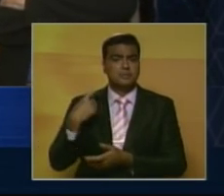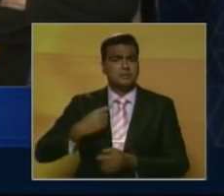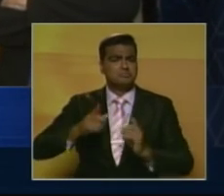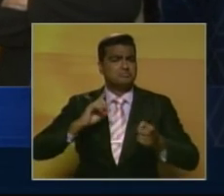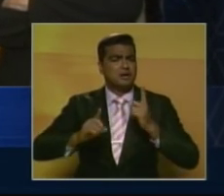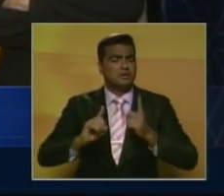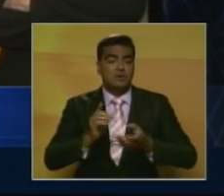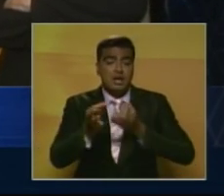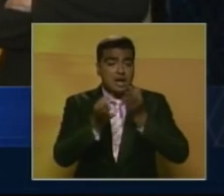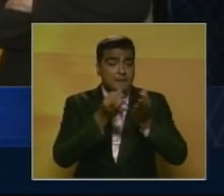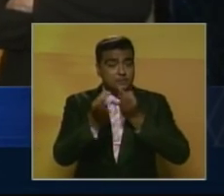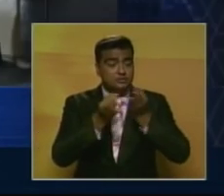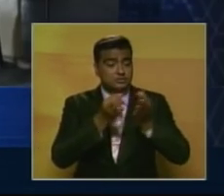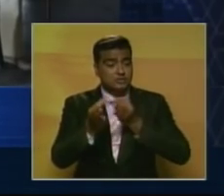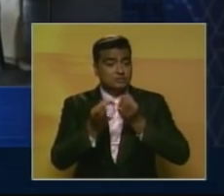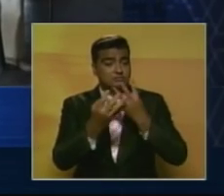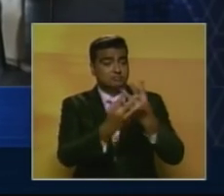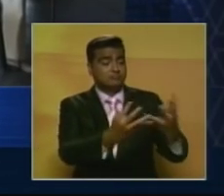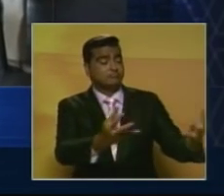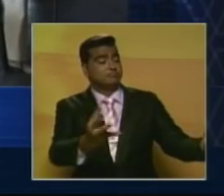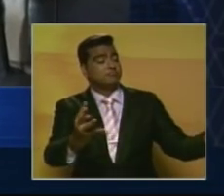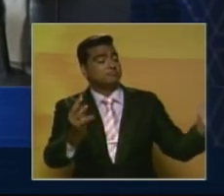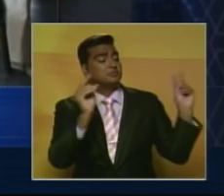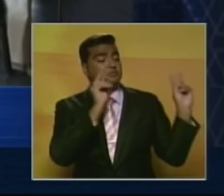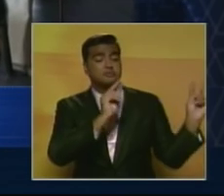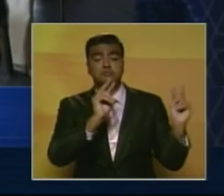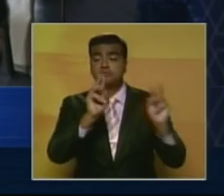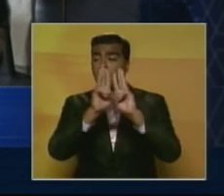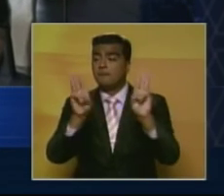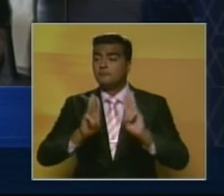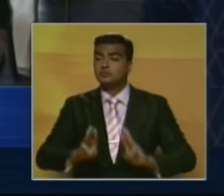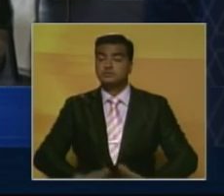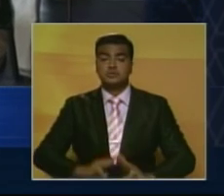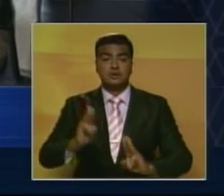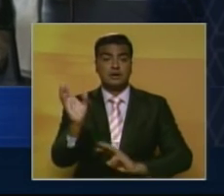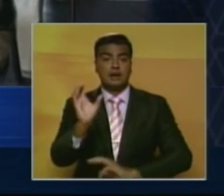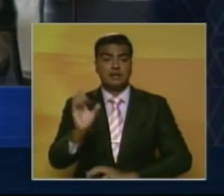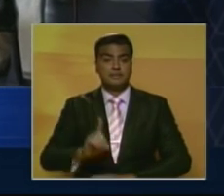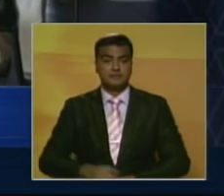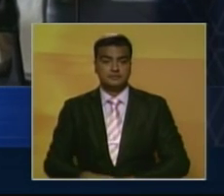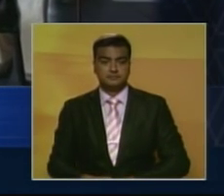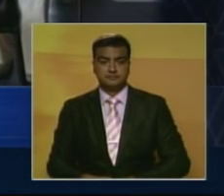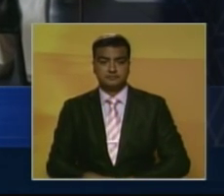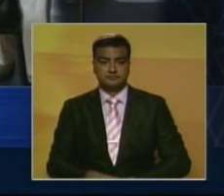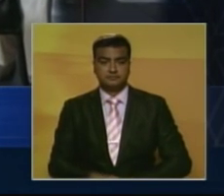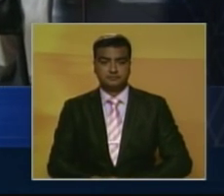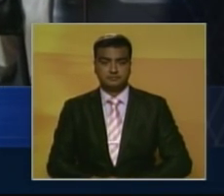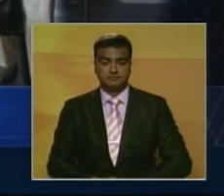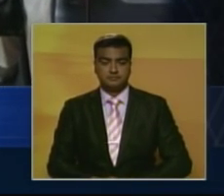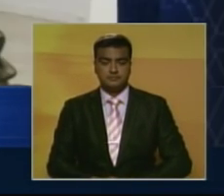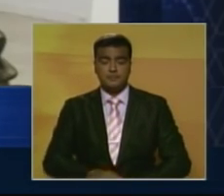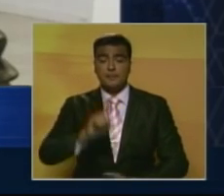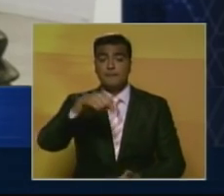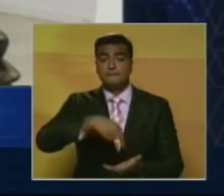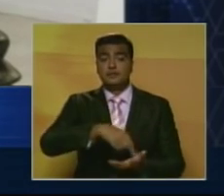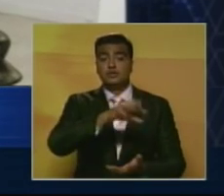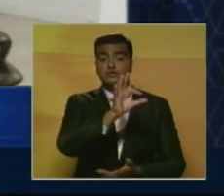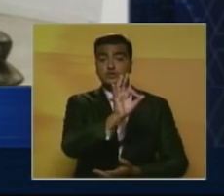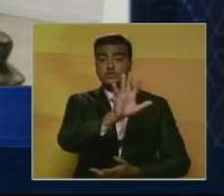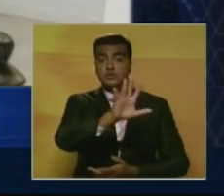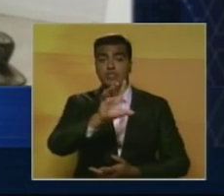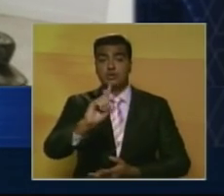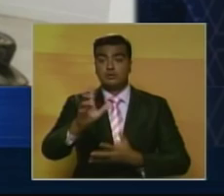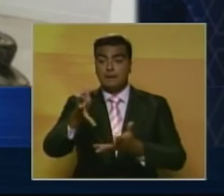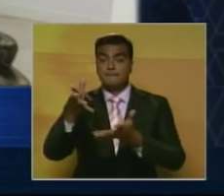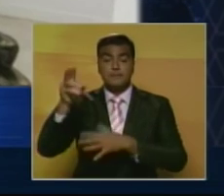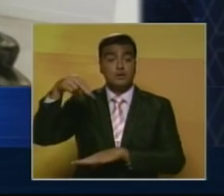varias exposiciones en la Galería de Arte Contemporáneo del Museo de Arte Contemporáneo y la Sala Trasnocho Cultural. En 1951 recibió el